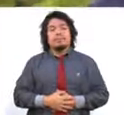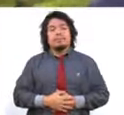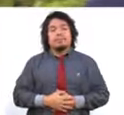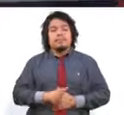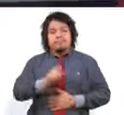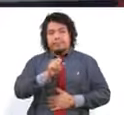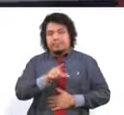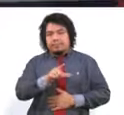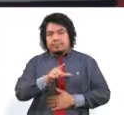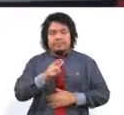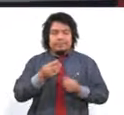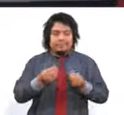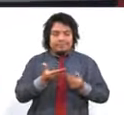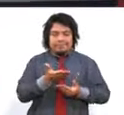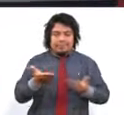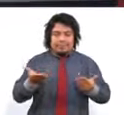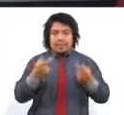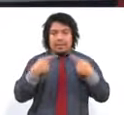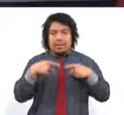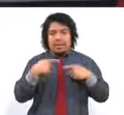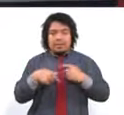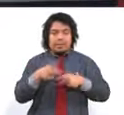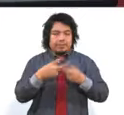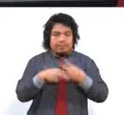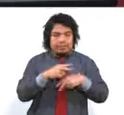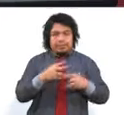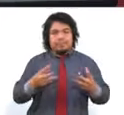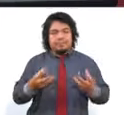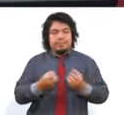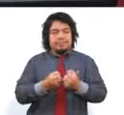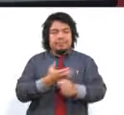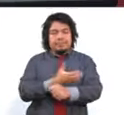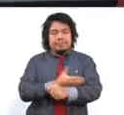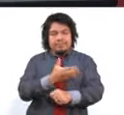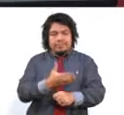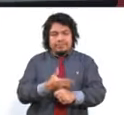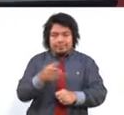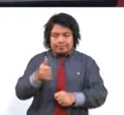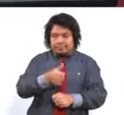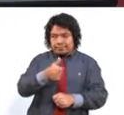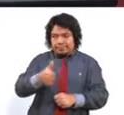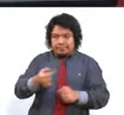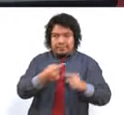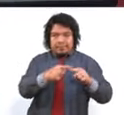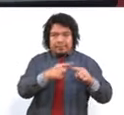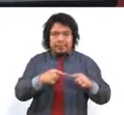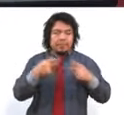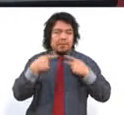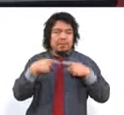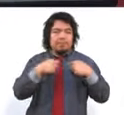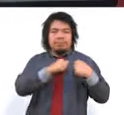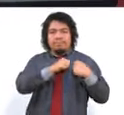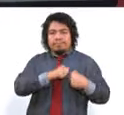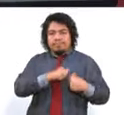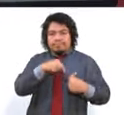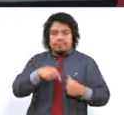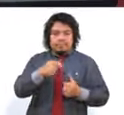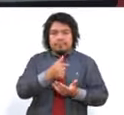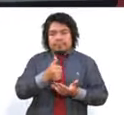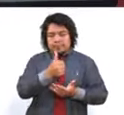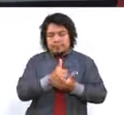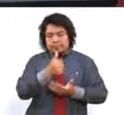Del mismo modo, agradecemos contar con la gentil presencia de todas las personas que amablemente nos acompañan, destacando a todos los funcionarios y servidores públicos de la Secretaría de